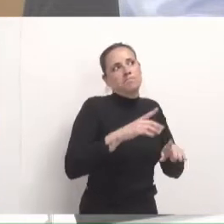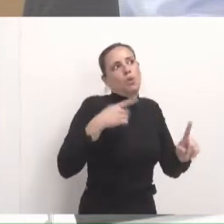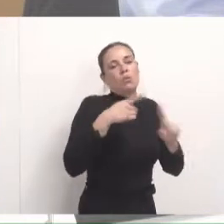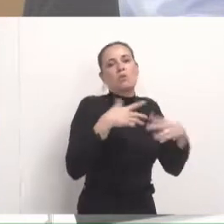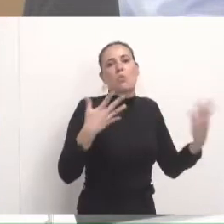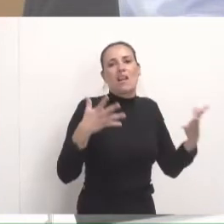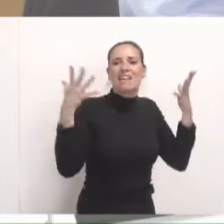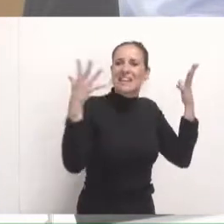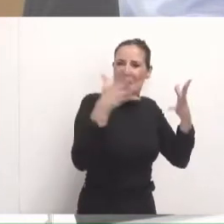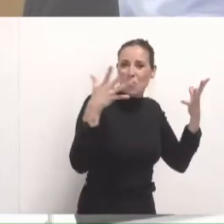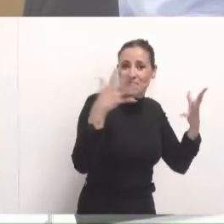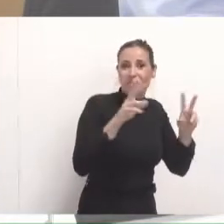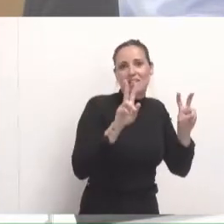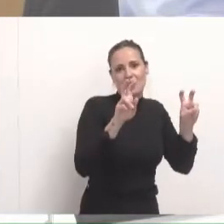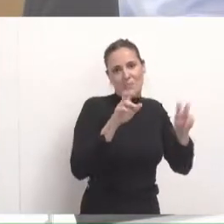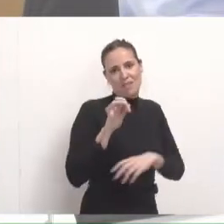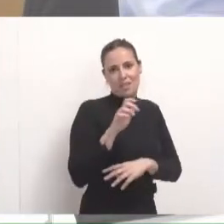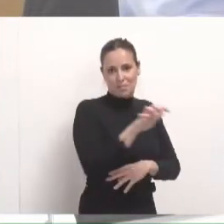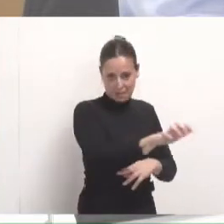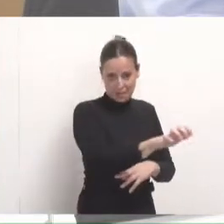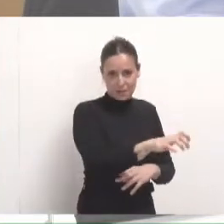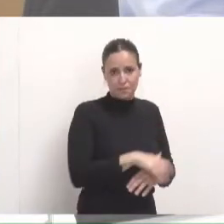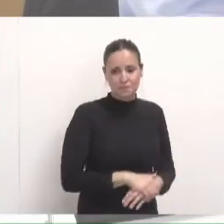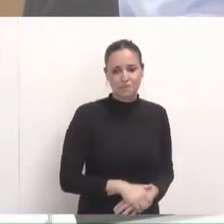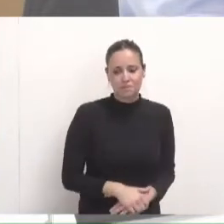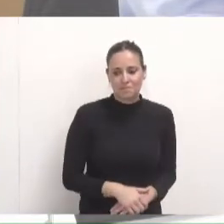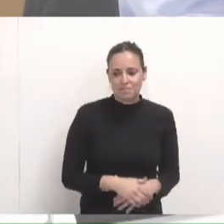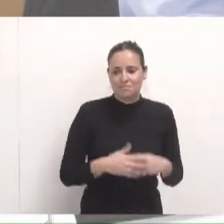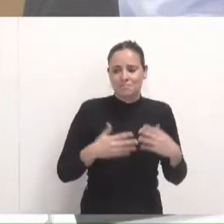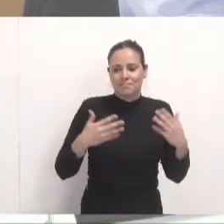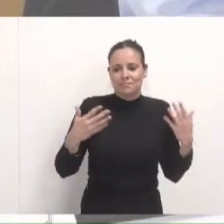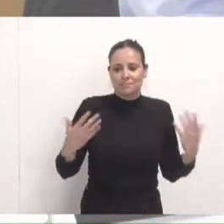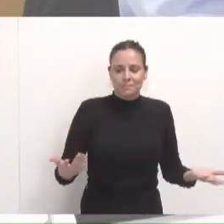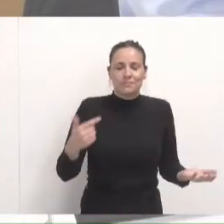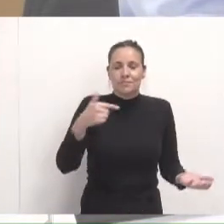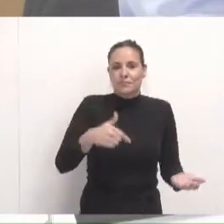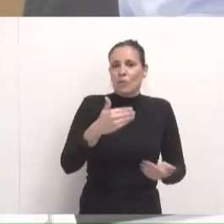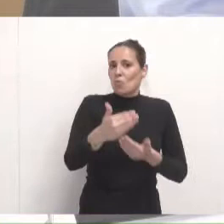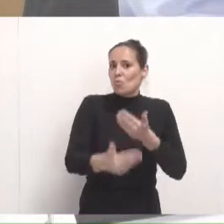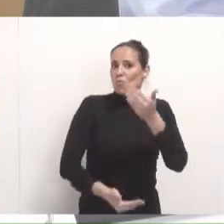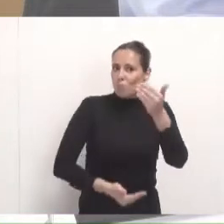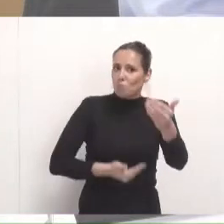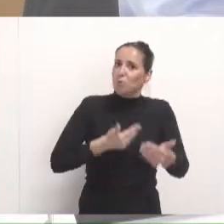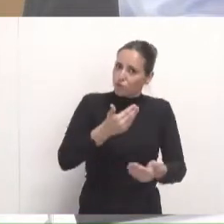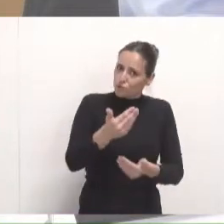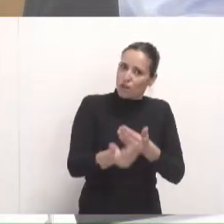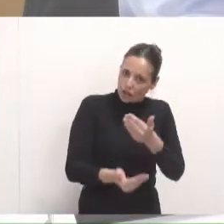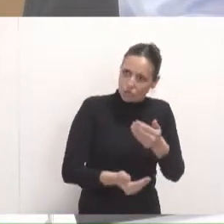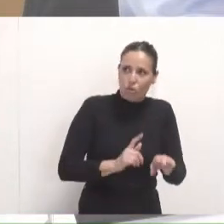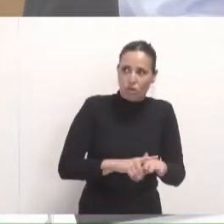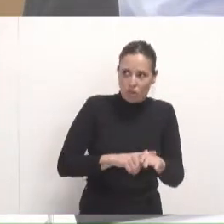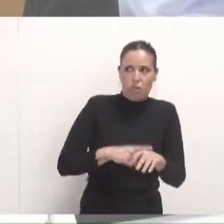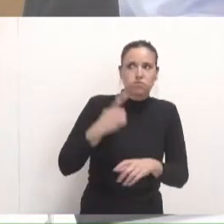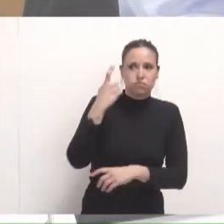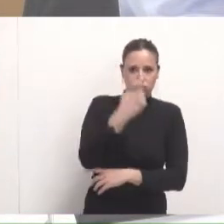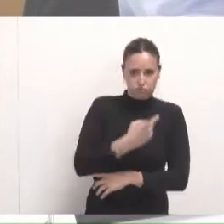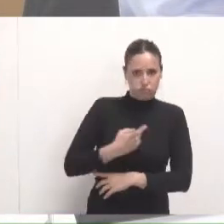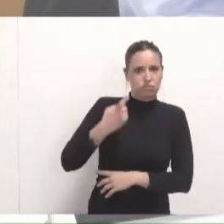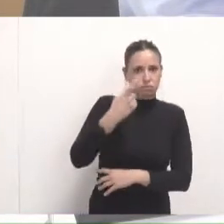materia de termitas. Lógicamente, esto es un proceso que lleva su tiempo, que el propio